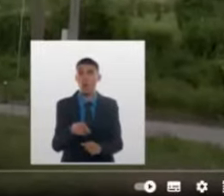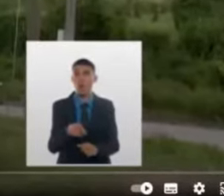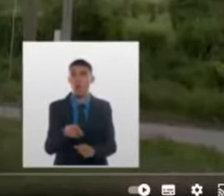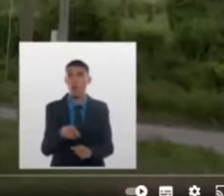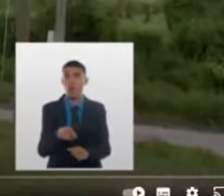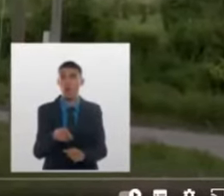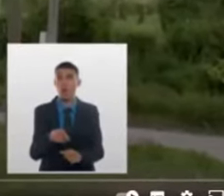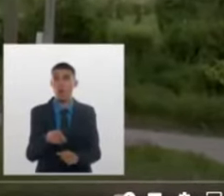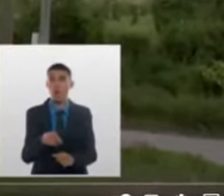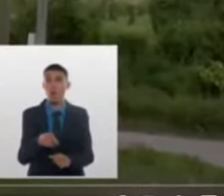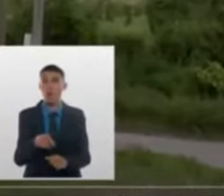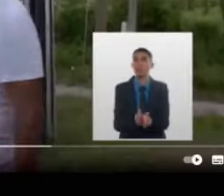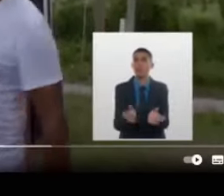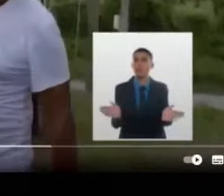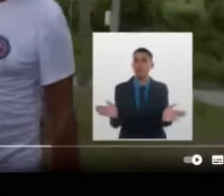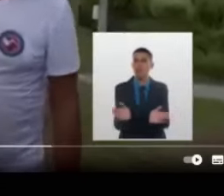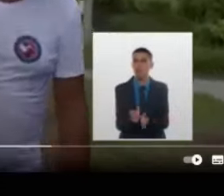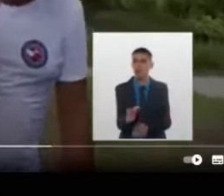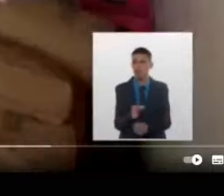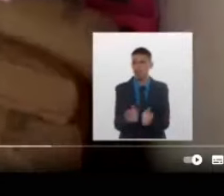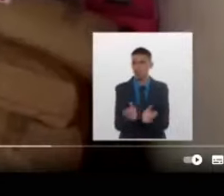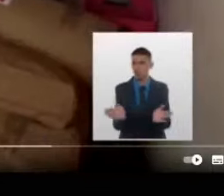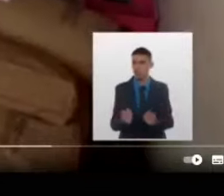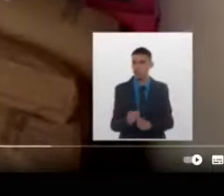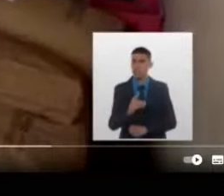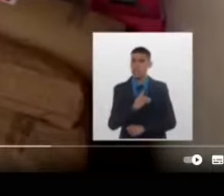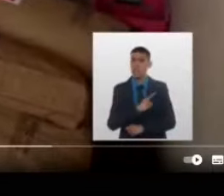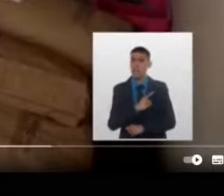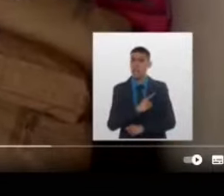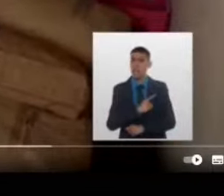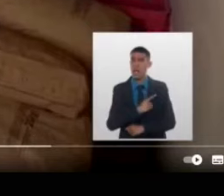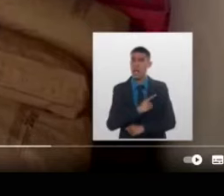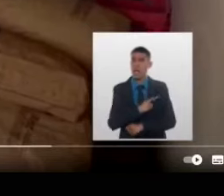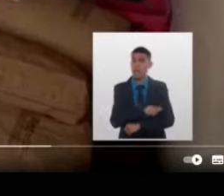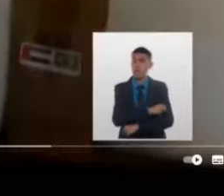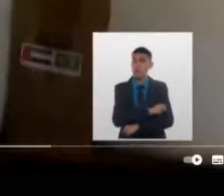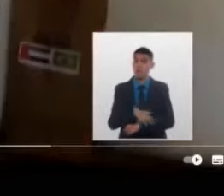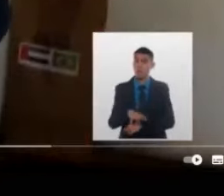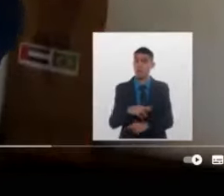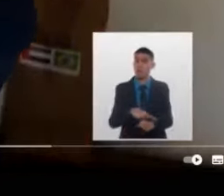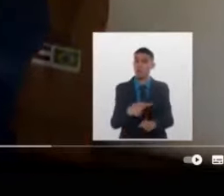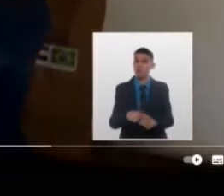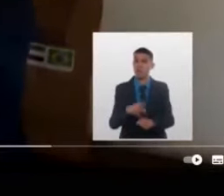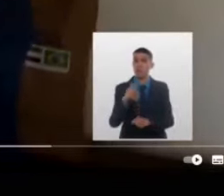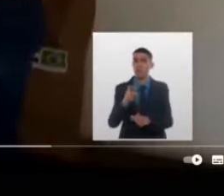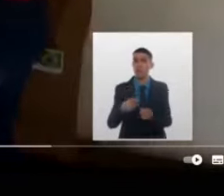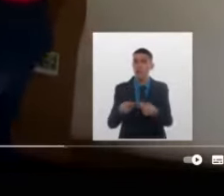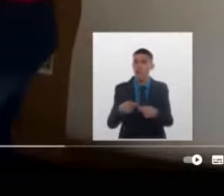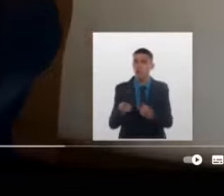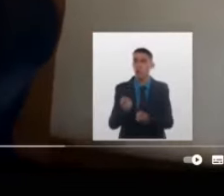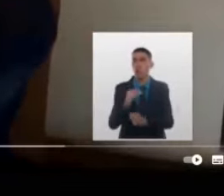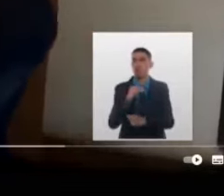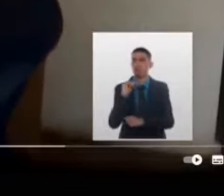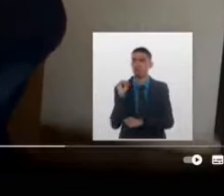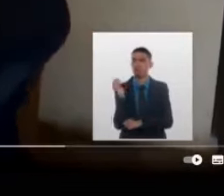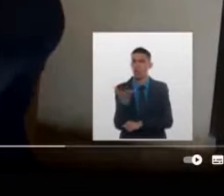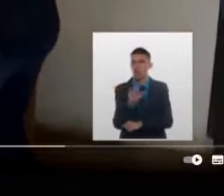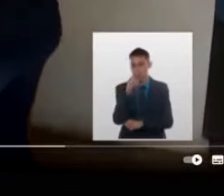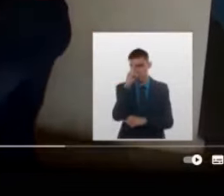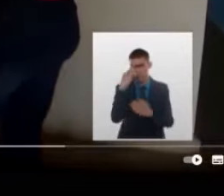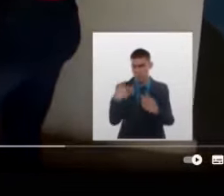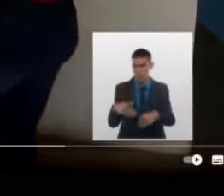seguir mandando leche para los niños de Cuba. Allí la delegada de la circunscripción, representantes de comercio y gastronomía, salud y